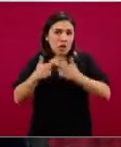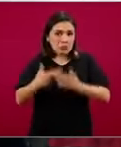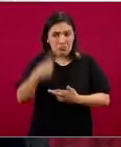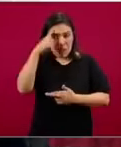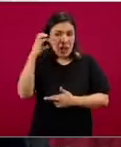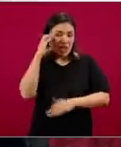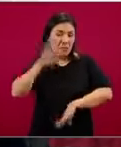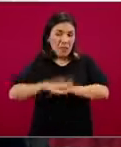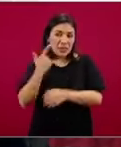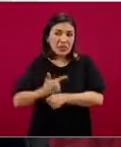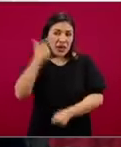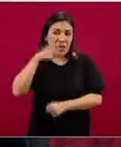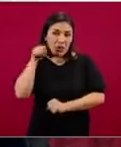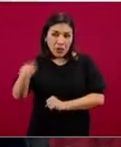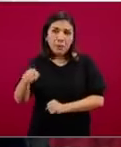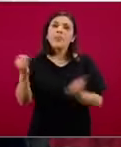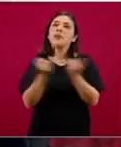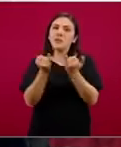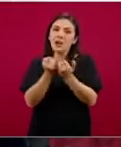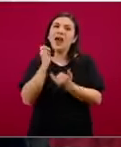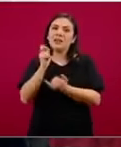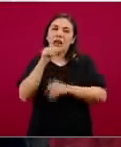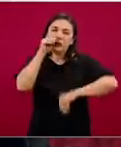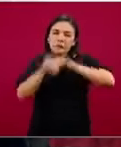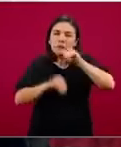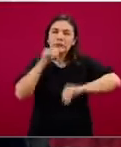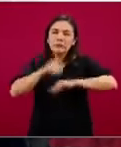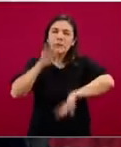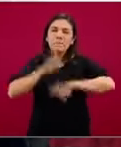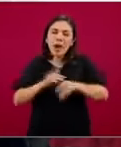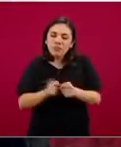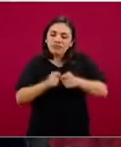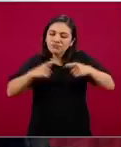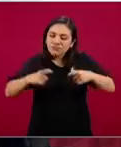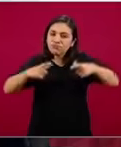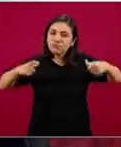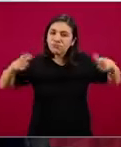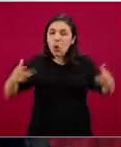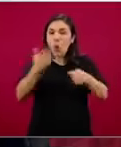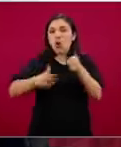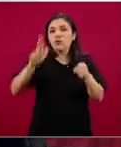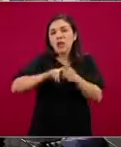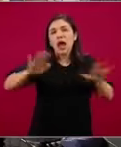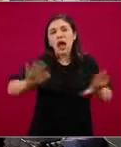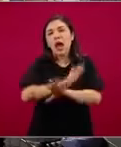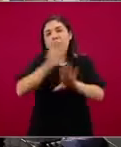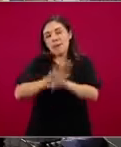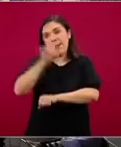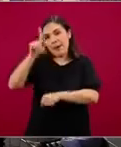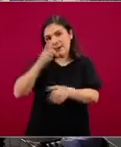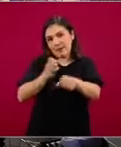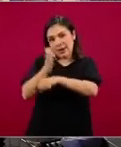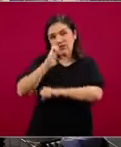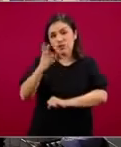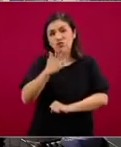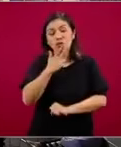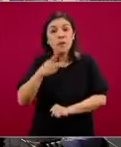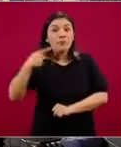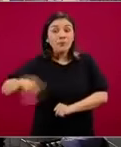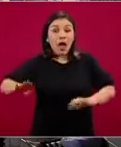este tipo de camas, lo cual también es un resultado de los procesos de reconversión y expansión hospitalaria. A nivel